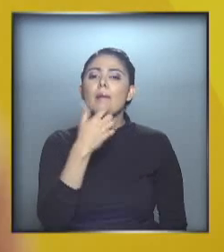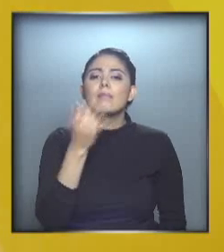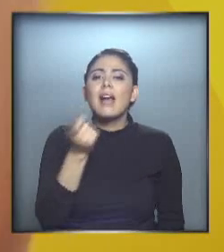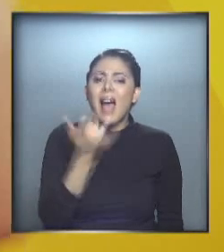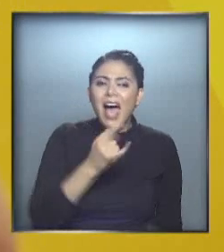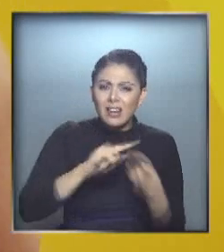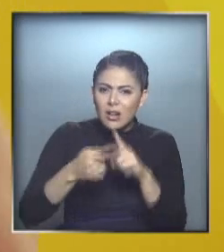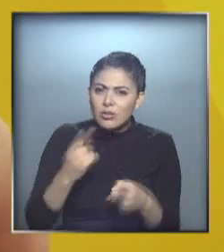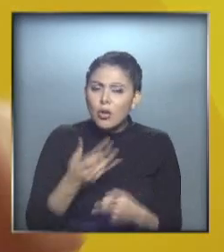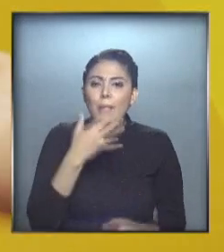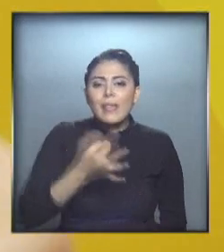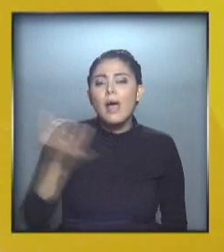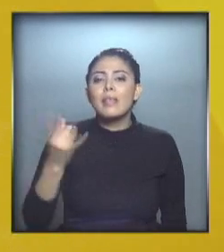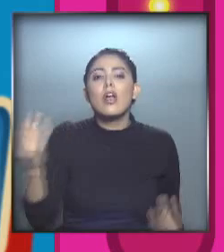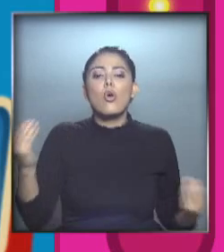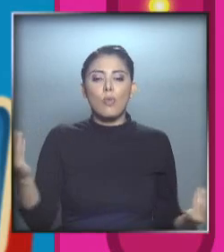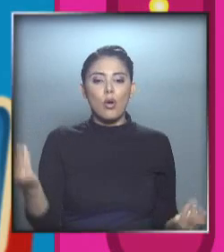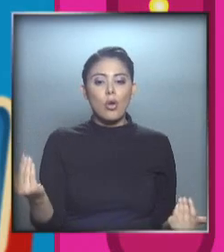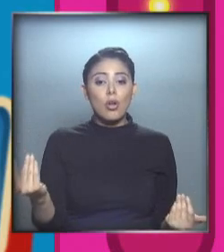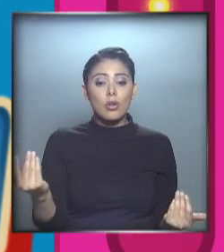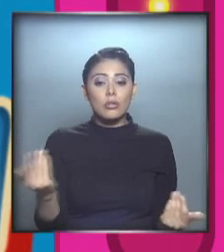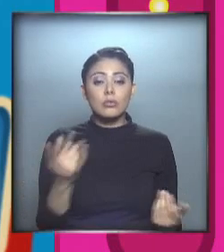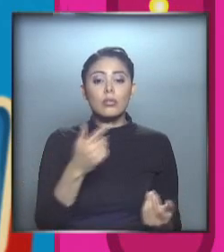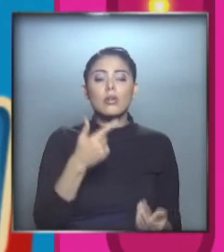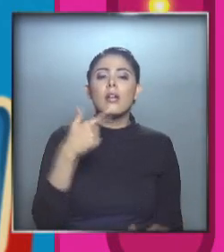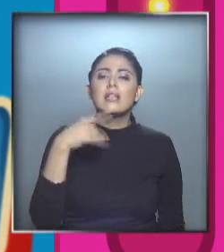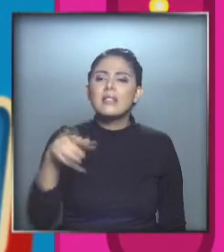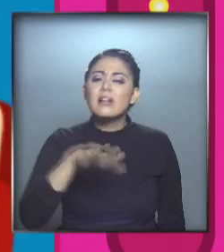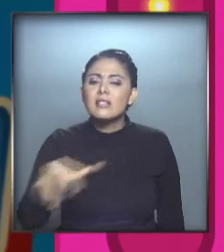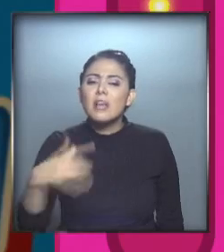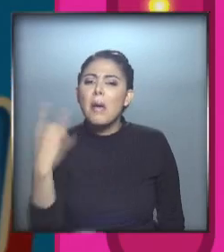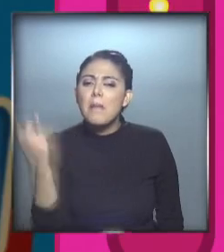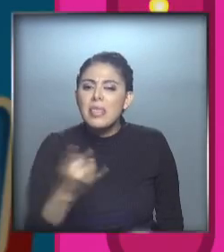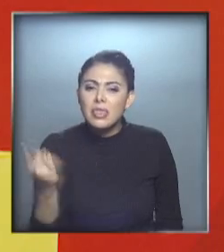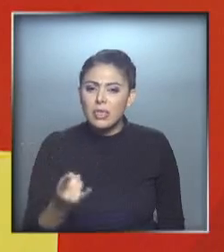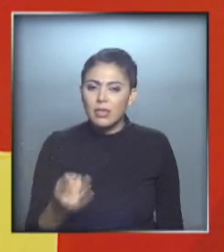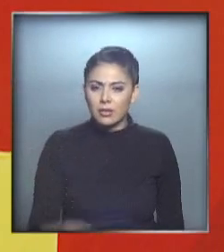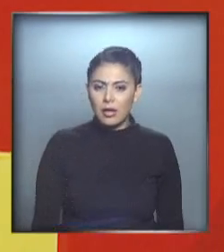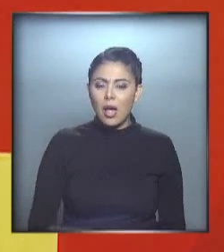es la relación. Si la relación es verdadera o falsa. Un barquito, falsa. El triunvirato y la paz.